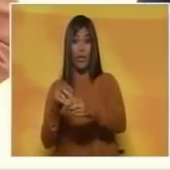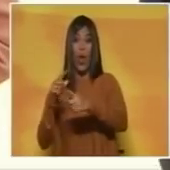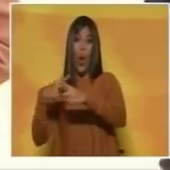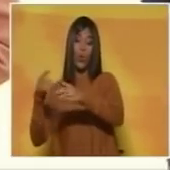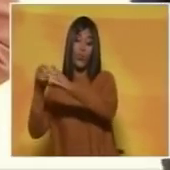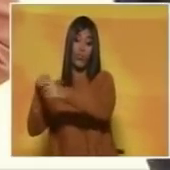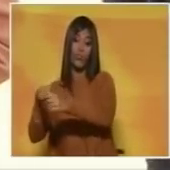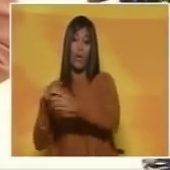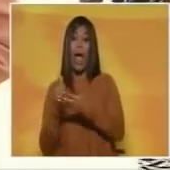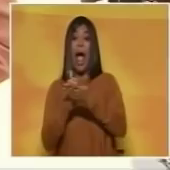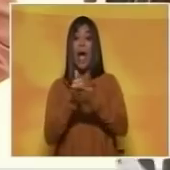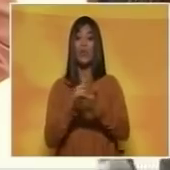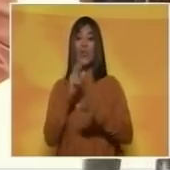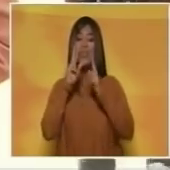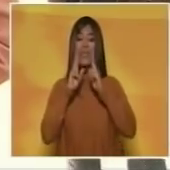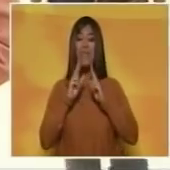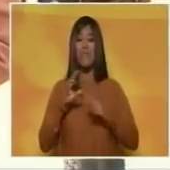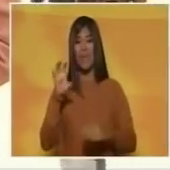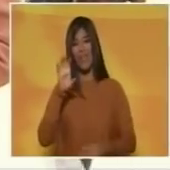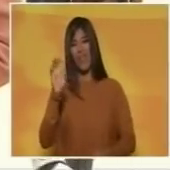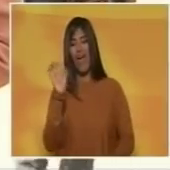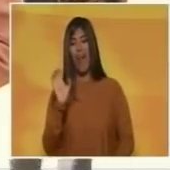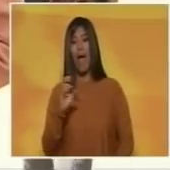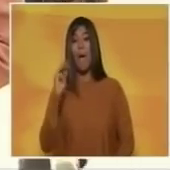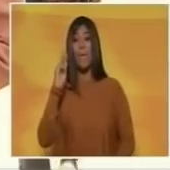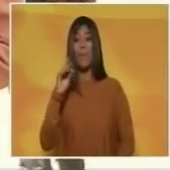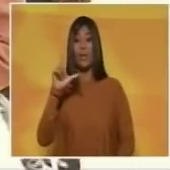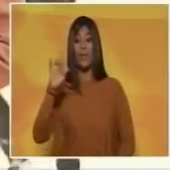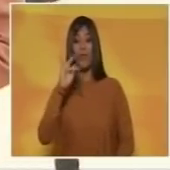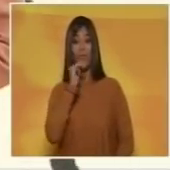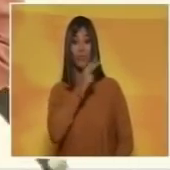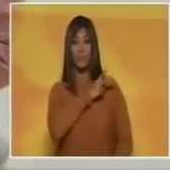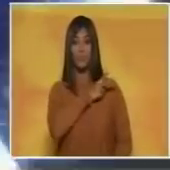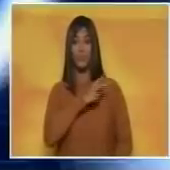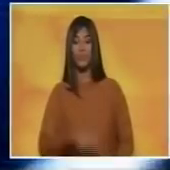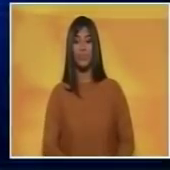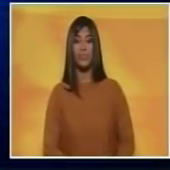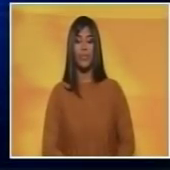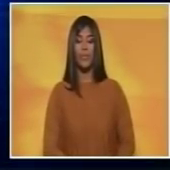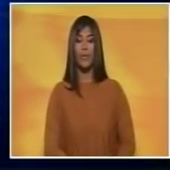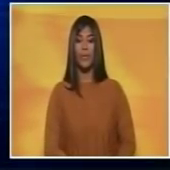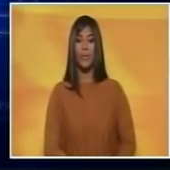ciudad. Desde Propatria, Liz Flores, Noticiero Venevisión.